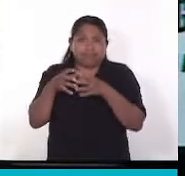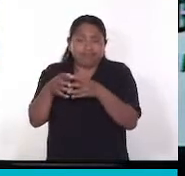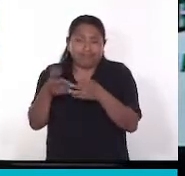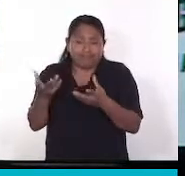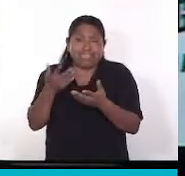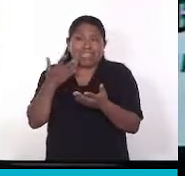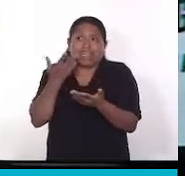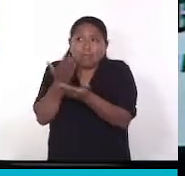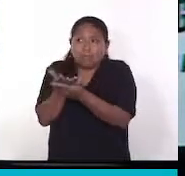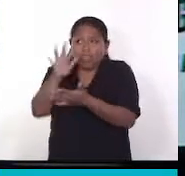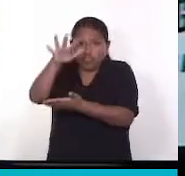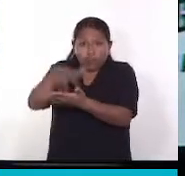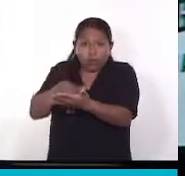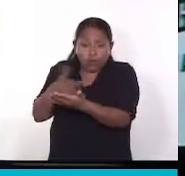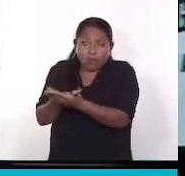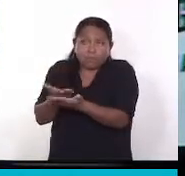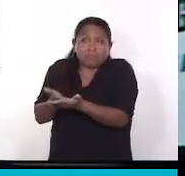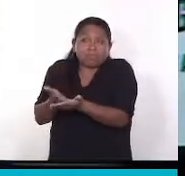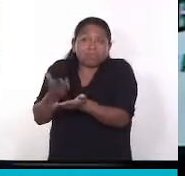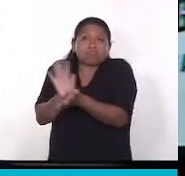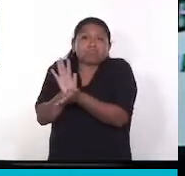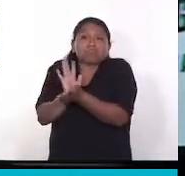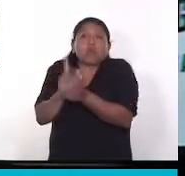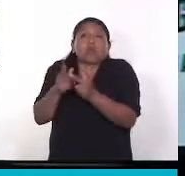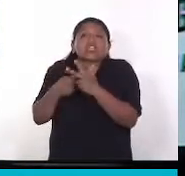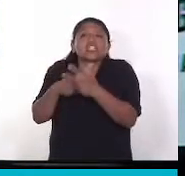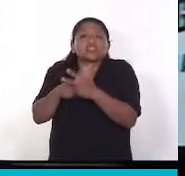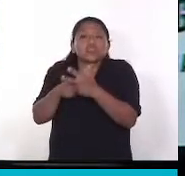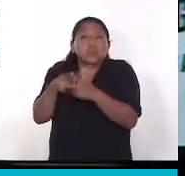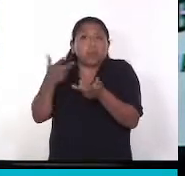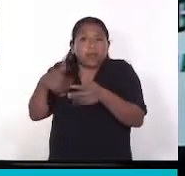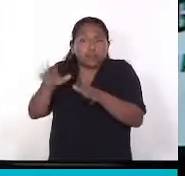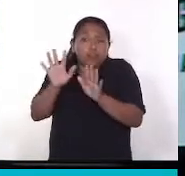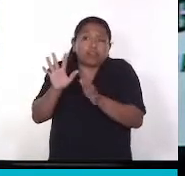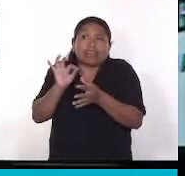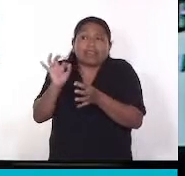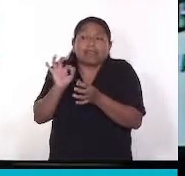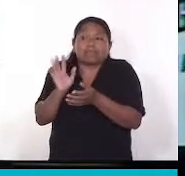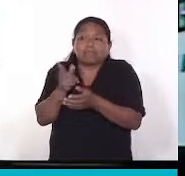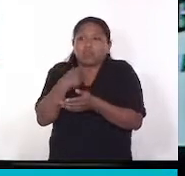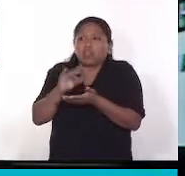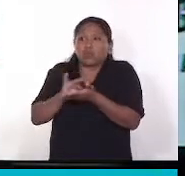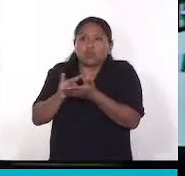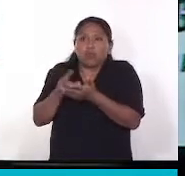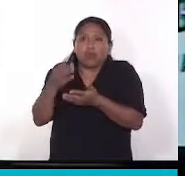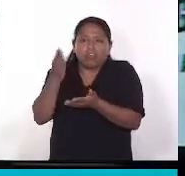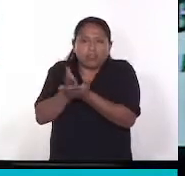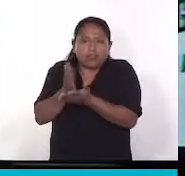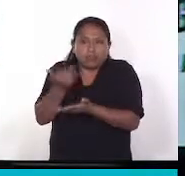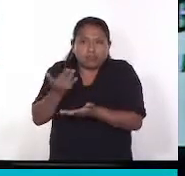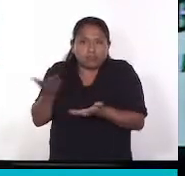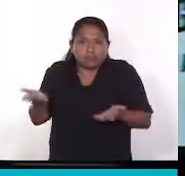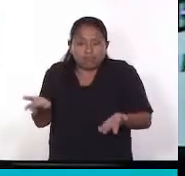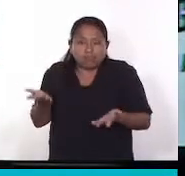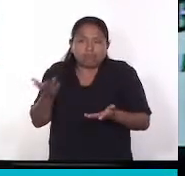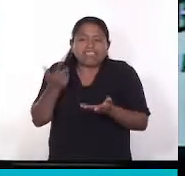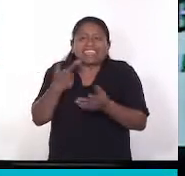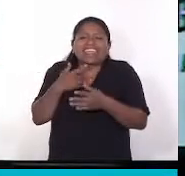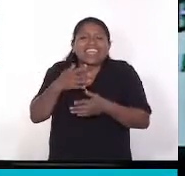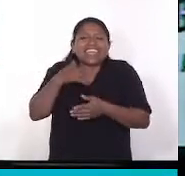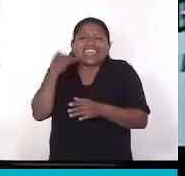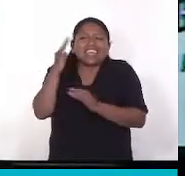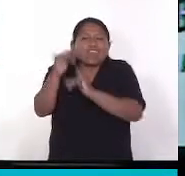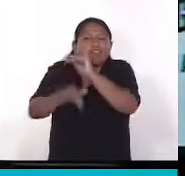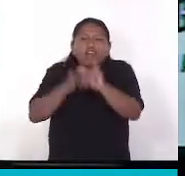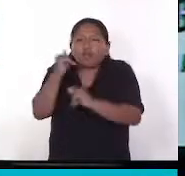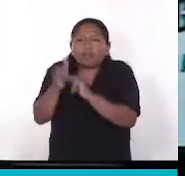de informe, los pedidos de informe, son uno de los instrumentos que se supone que tenemos como diputados. De verdad, la transparencia y la información tendría que ser